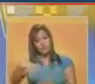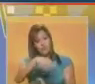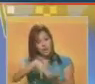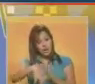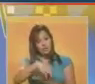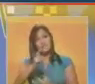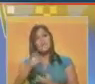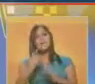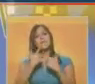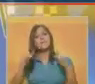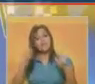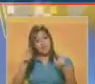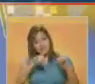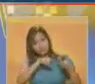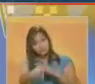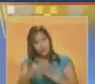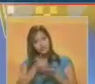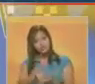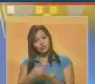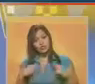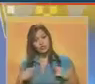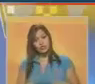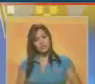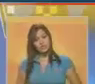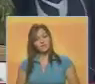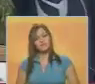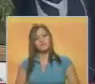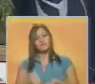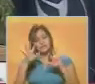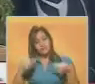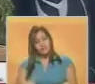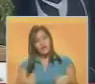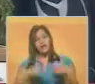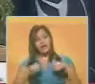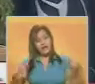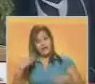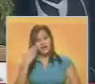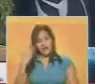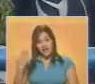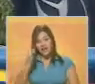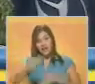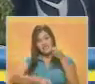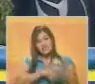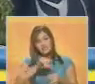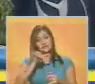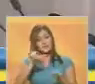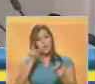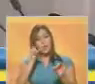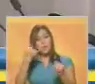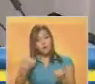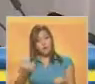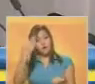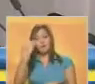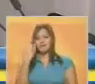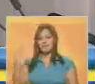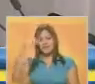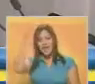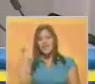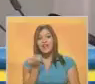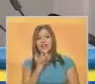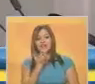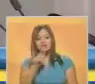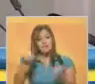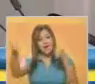y se permita el acceso a la ayuda humanitaria el secretario general de la otan aseguró que el régimen de gadafi está desmoronándose